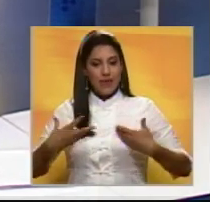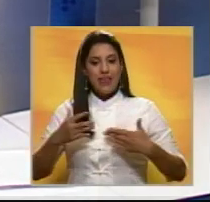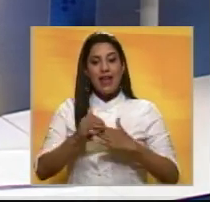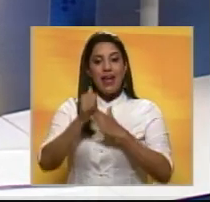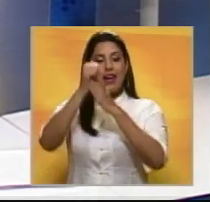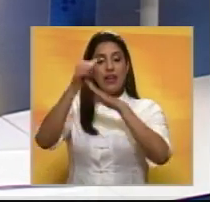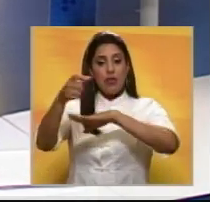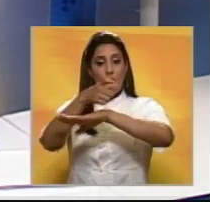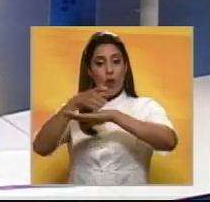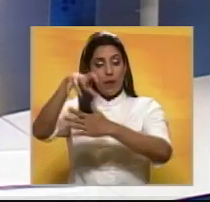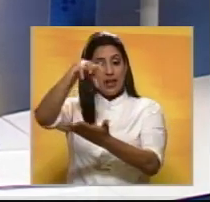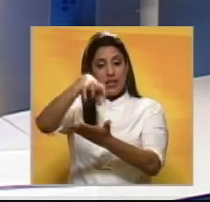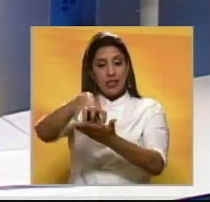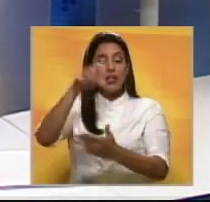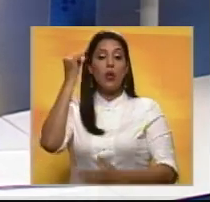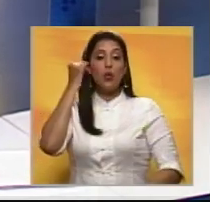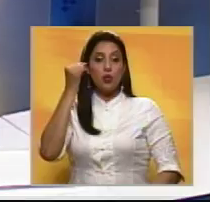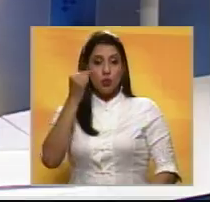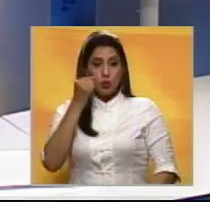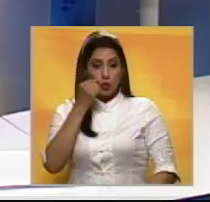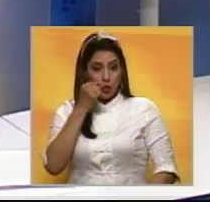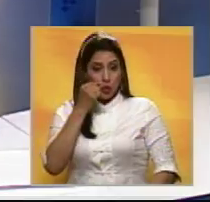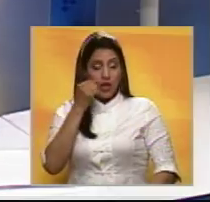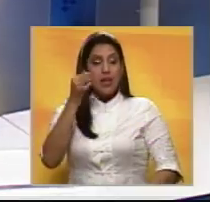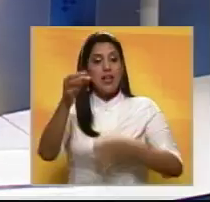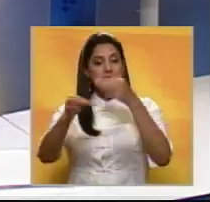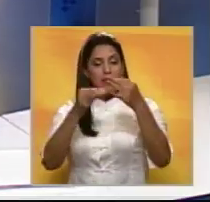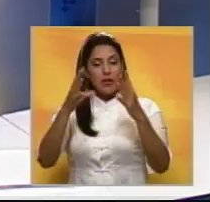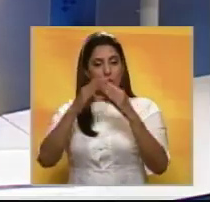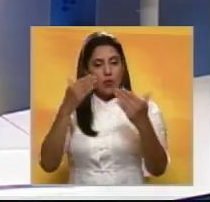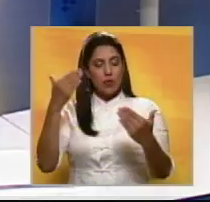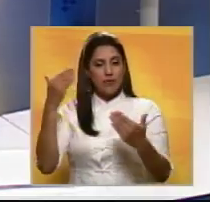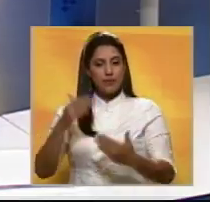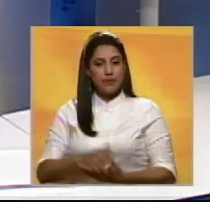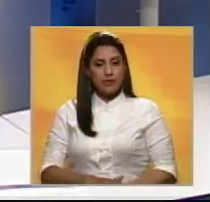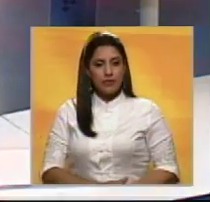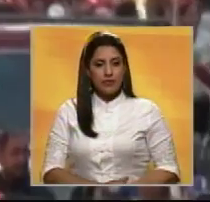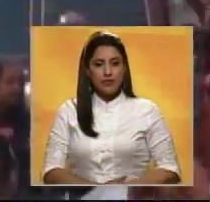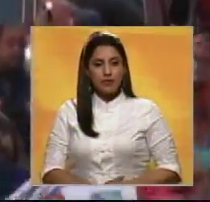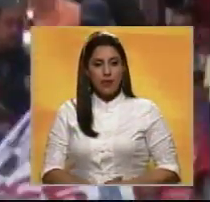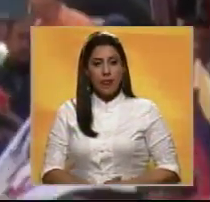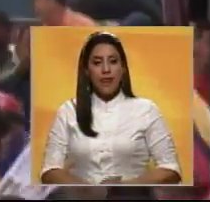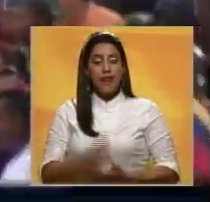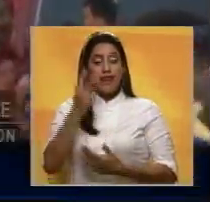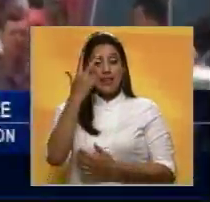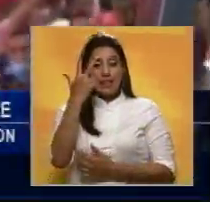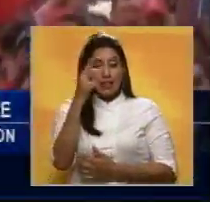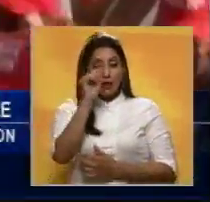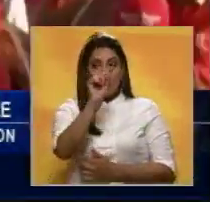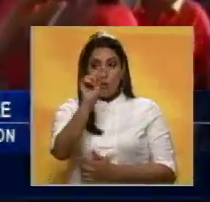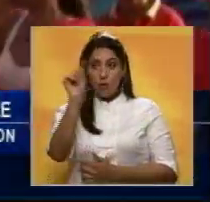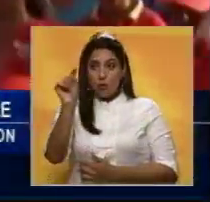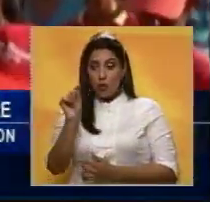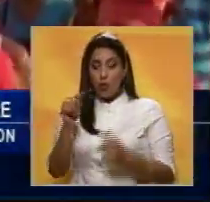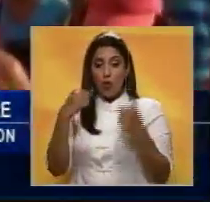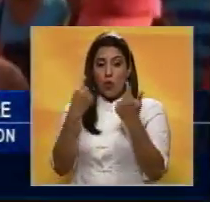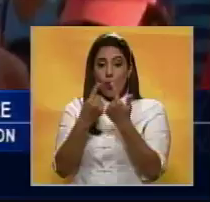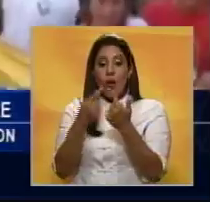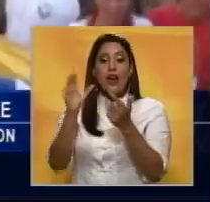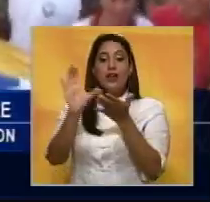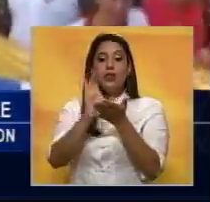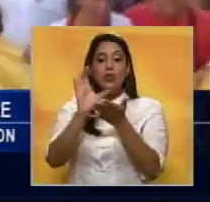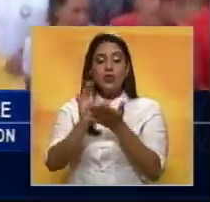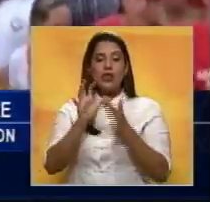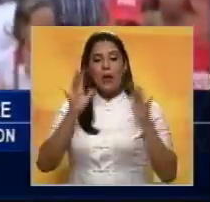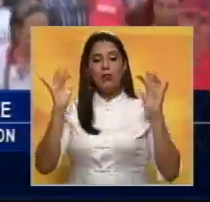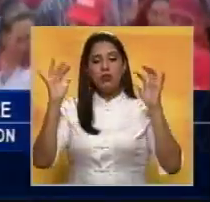liderizada por el gobernador del estado Sucre, Edwin Rojas. Joan Natalí Ceballos nos trae la información. Desde 3 puntos de la ciudad se movilizaron